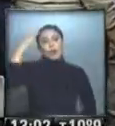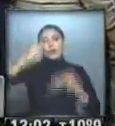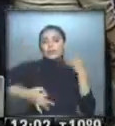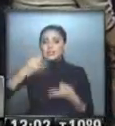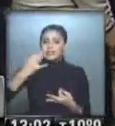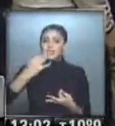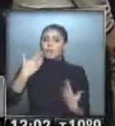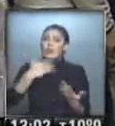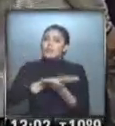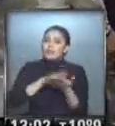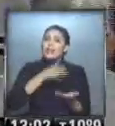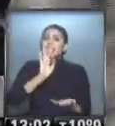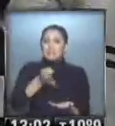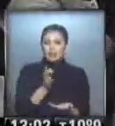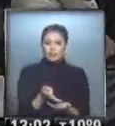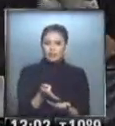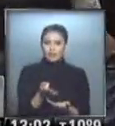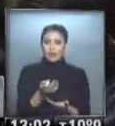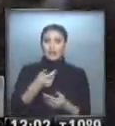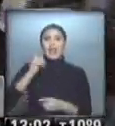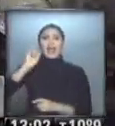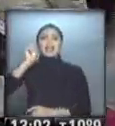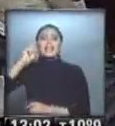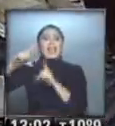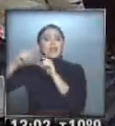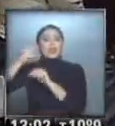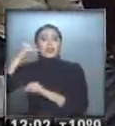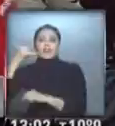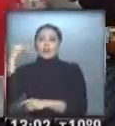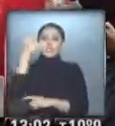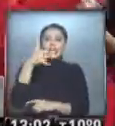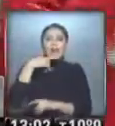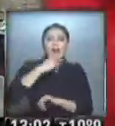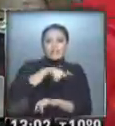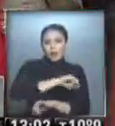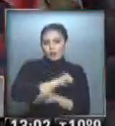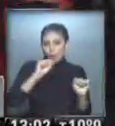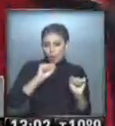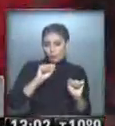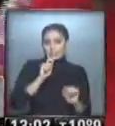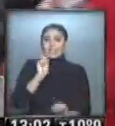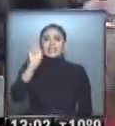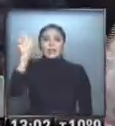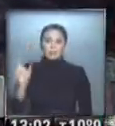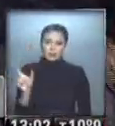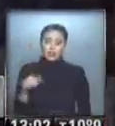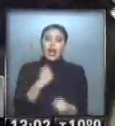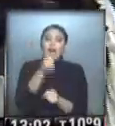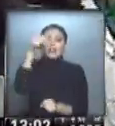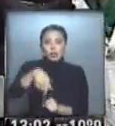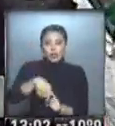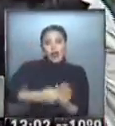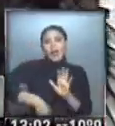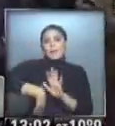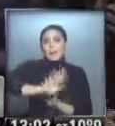permita saber cuáles son los números desde los que se comunica justamente la persona que hace esas amenazas. Hasta ahora la